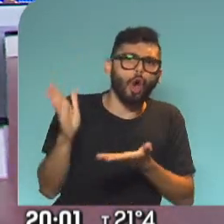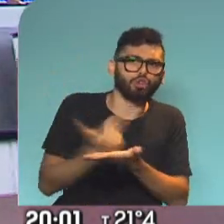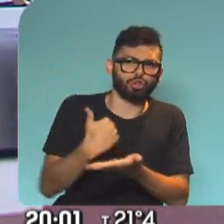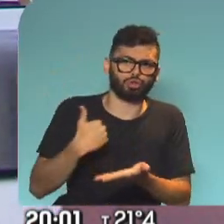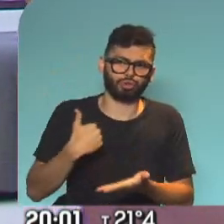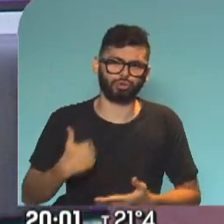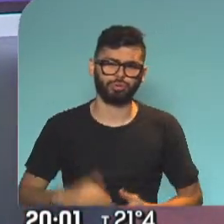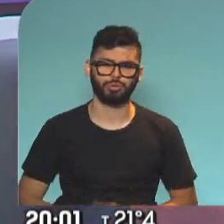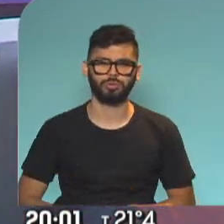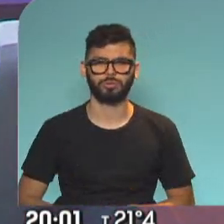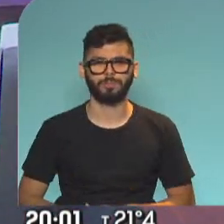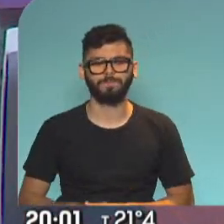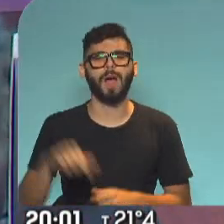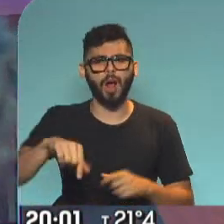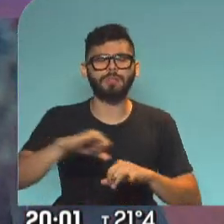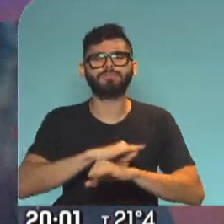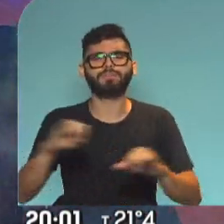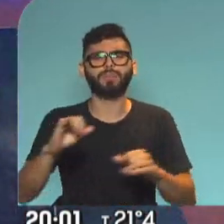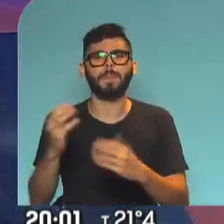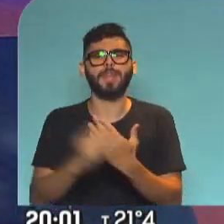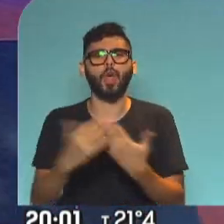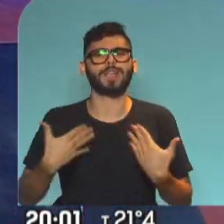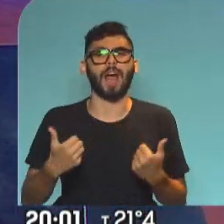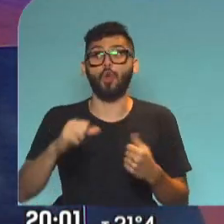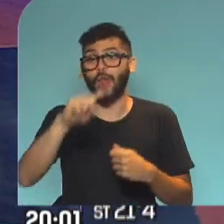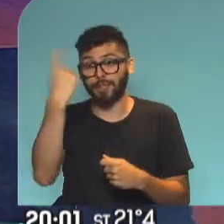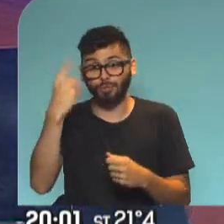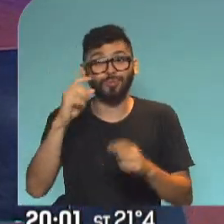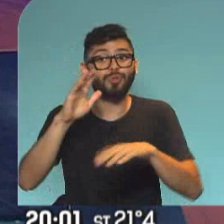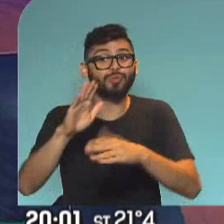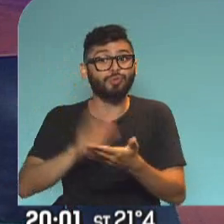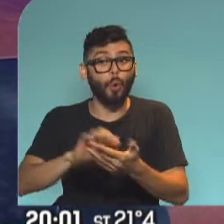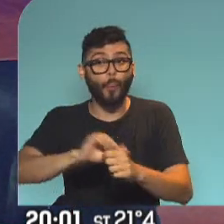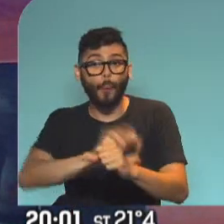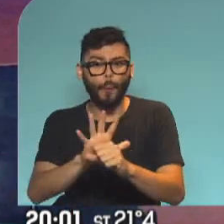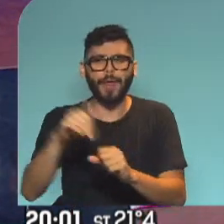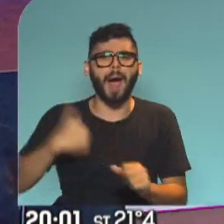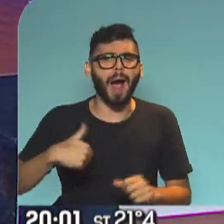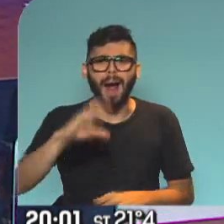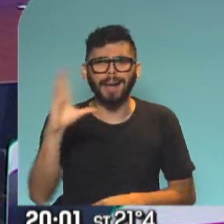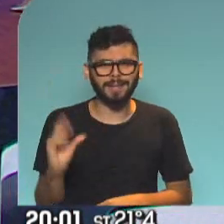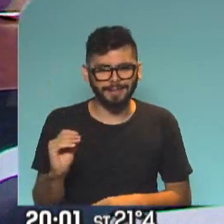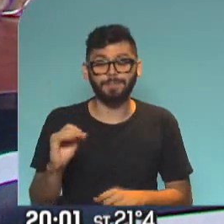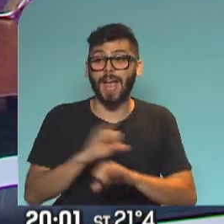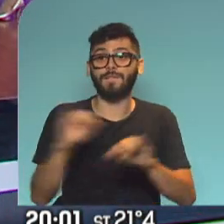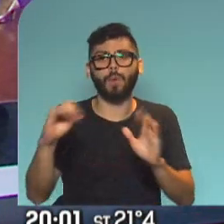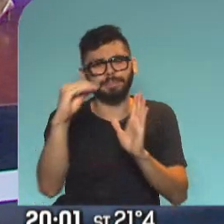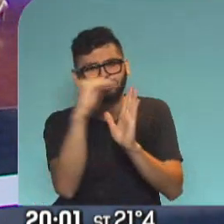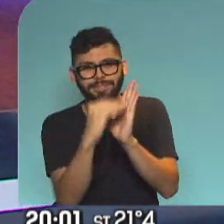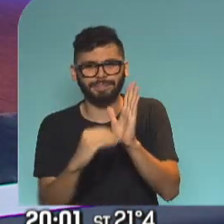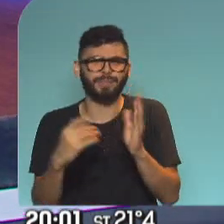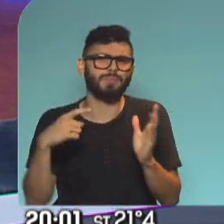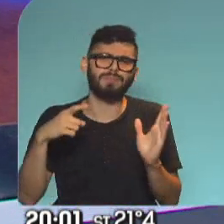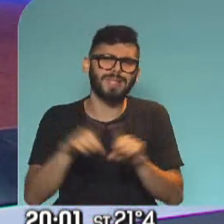Momento de hablar del reporte del Ministerio de Salud de la Nación sobre la situación COVID en nuestro país. Sumamos la información inmediatamente, como